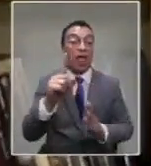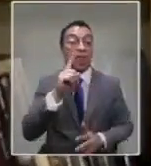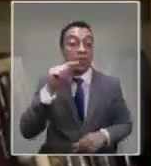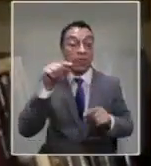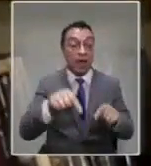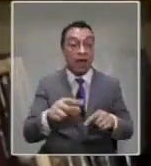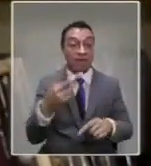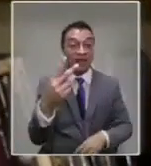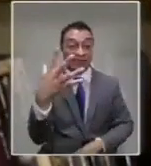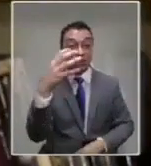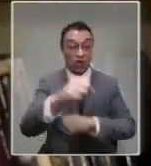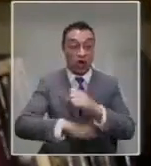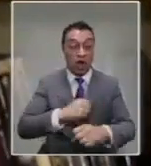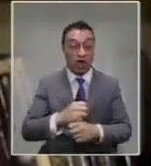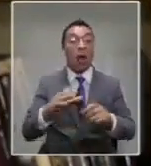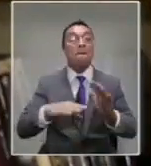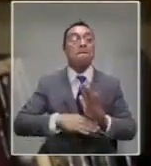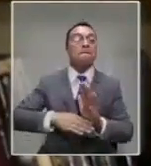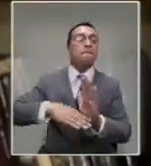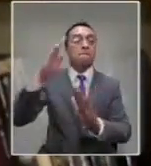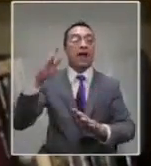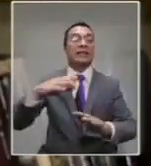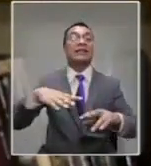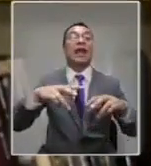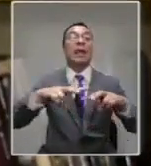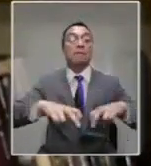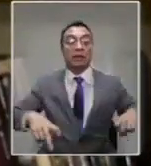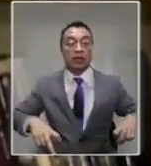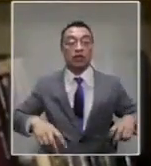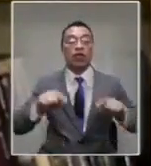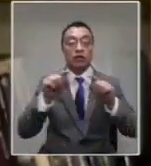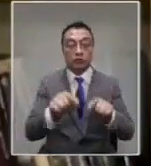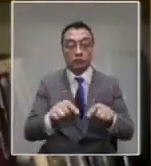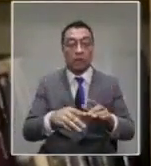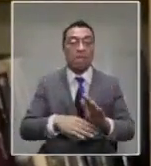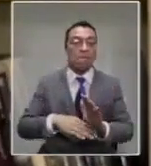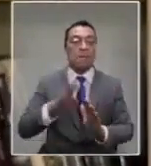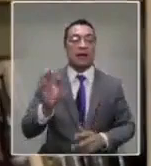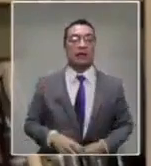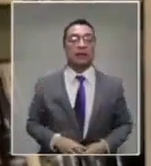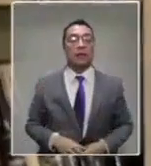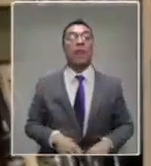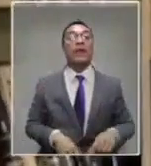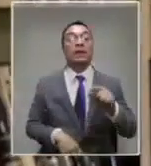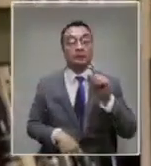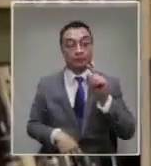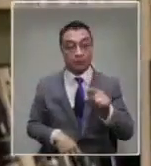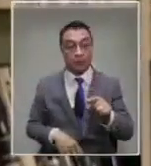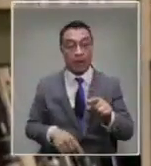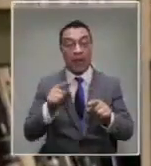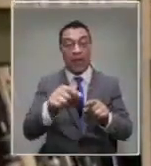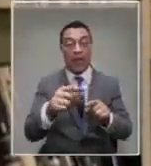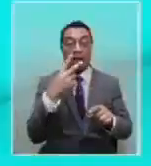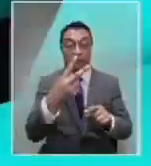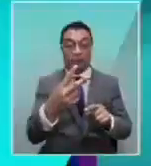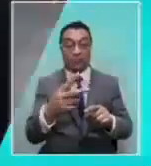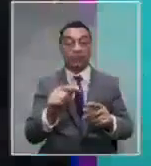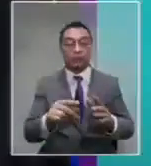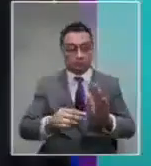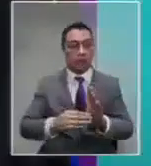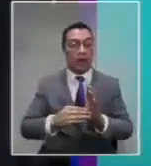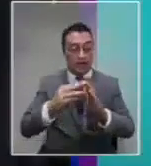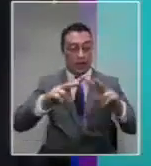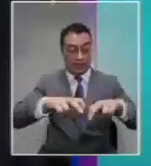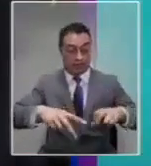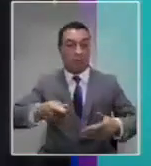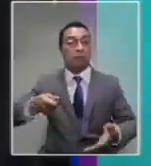últimos 25 años, son los que más investigación, los que han invertido más en investigación. La inversión en investigación